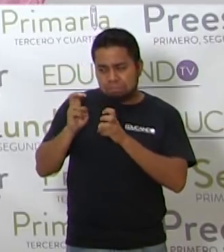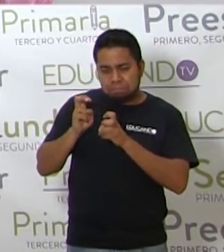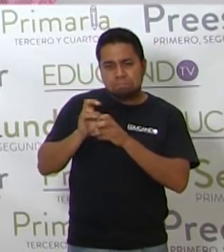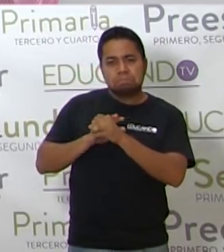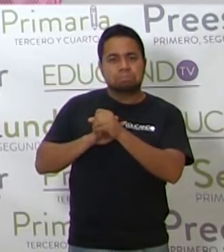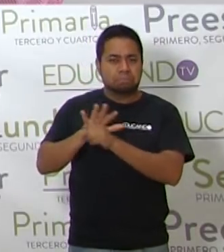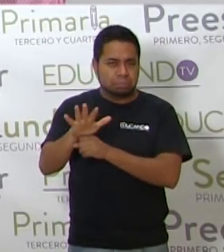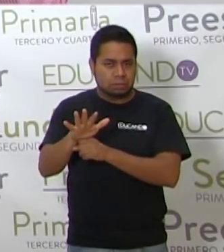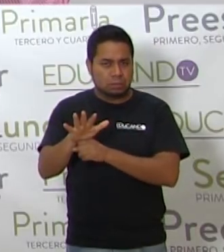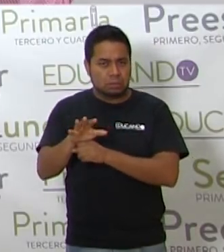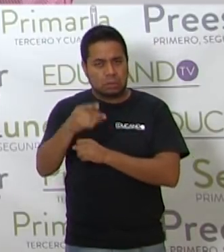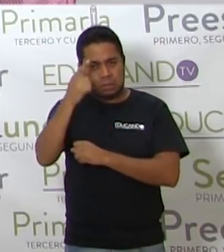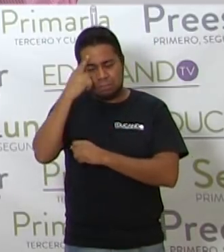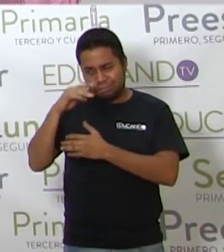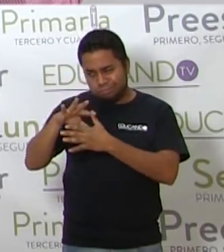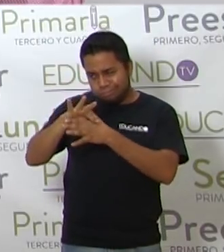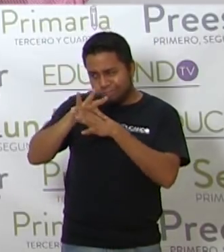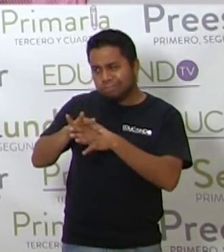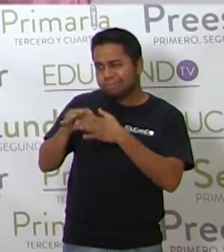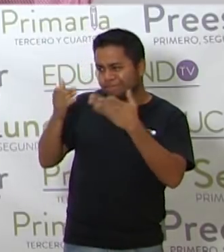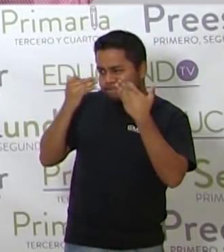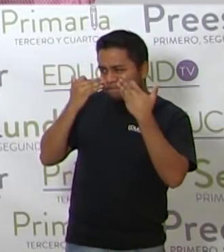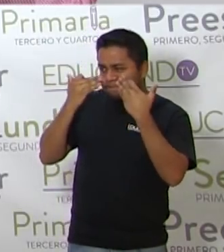en hechos